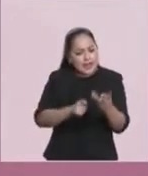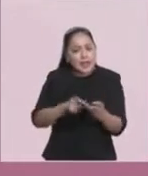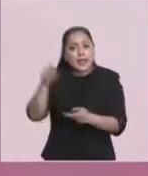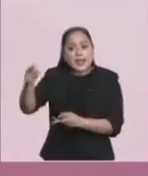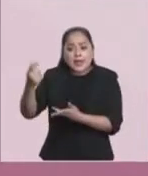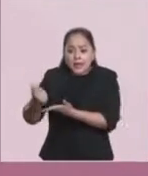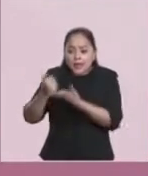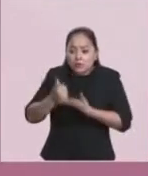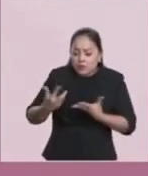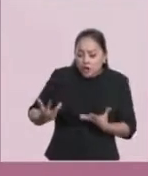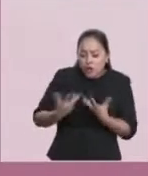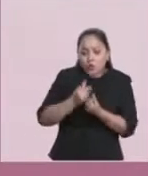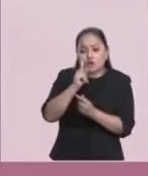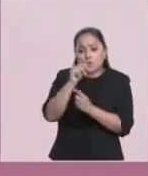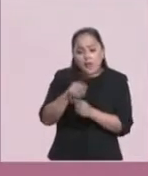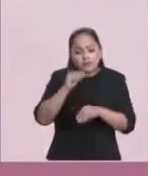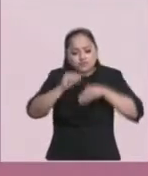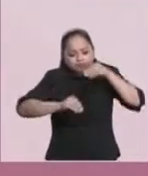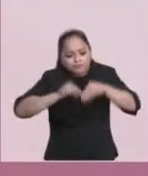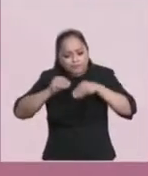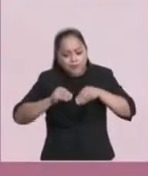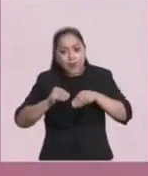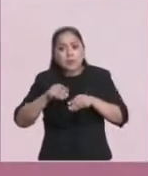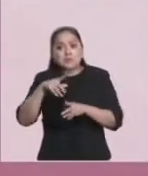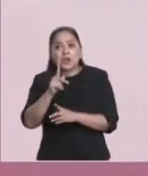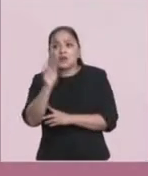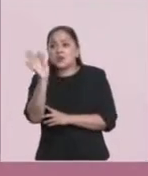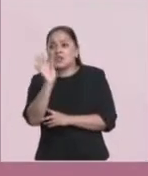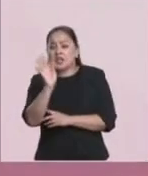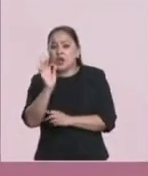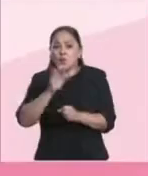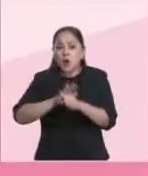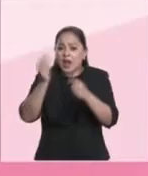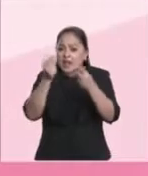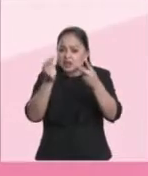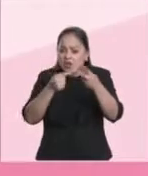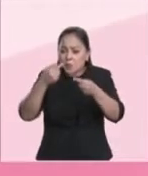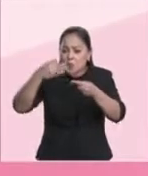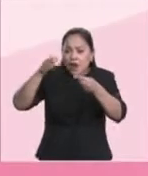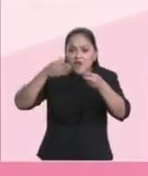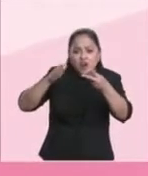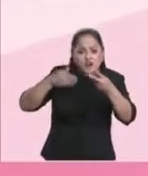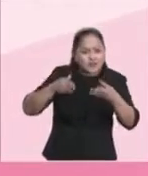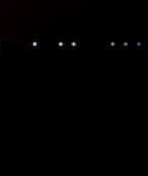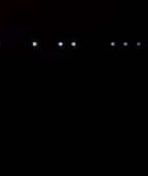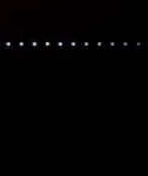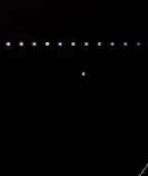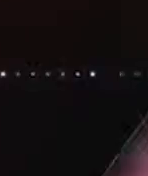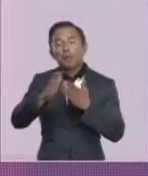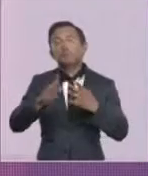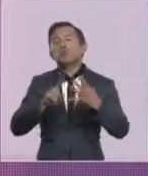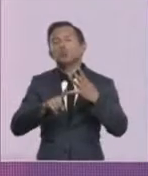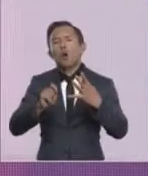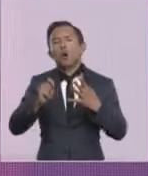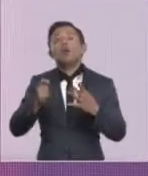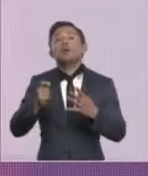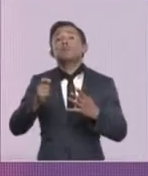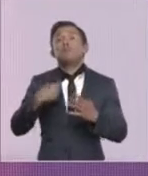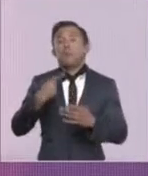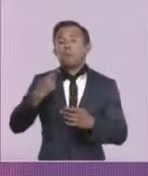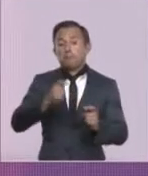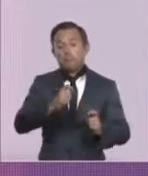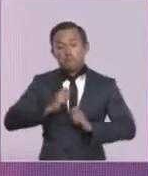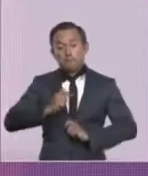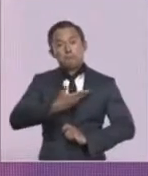elaborar conjuntamente un plan y no descartar ninguna opción, ninguna alternativa. En tanto, Ricardo